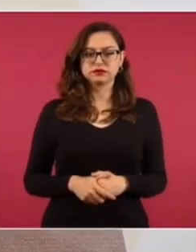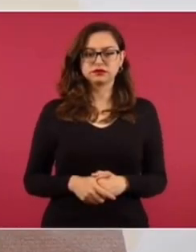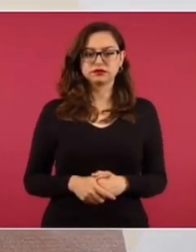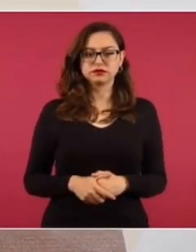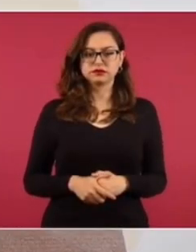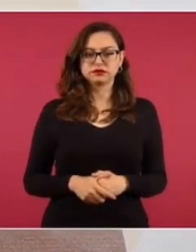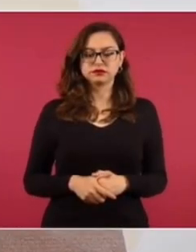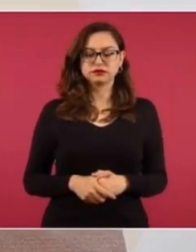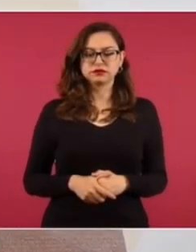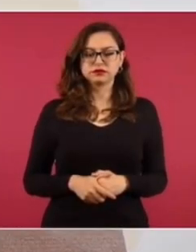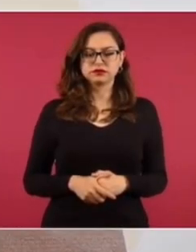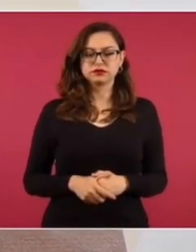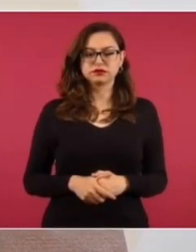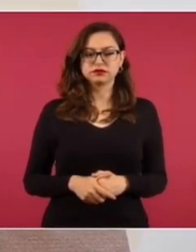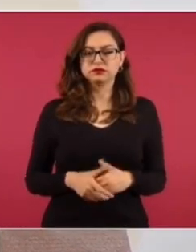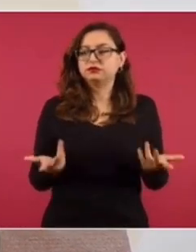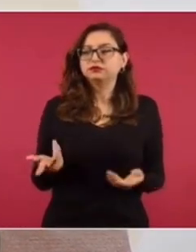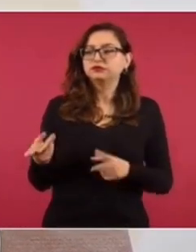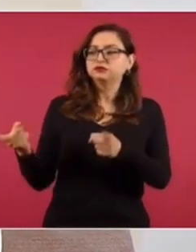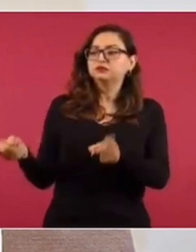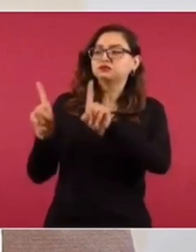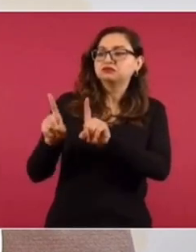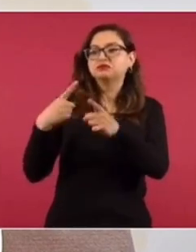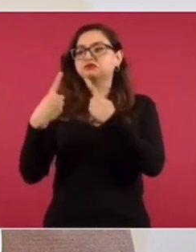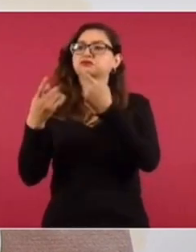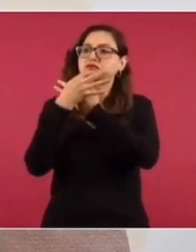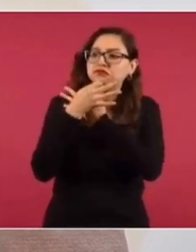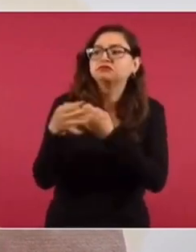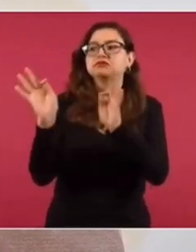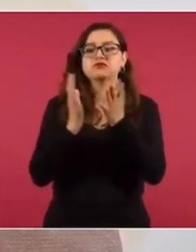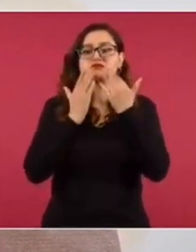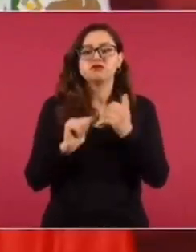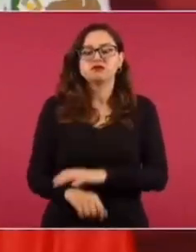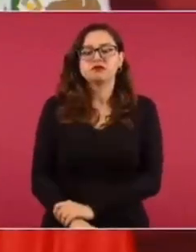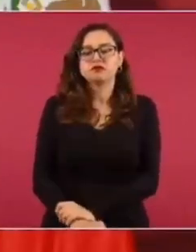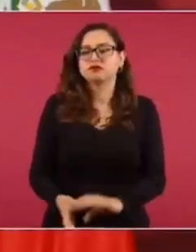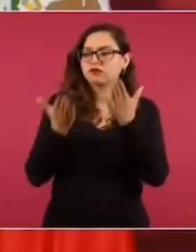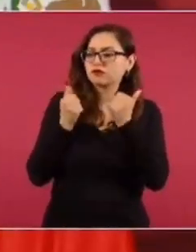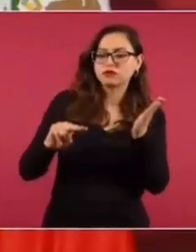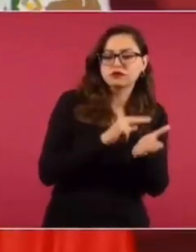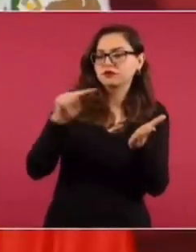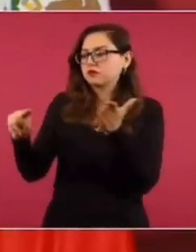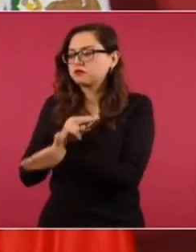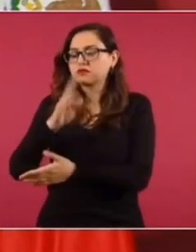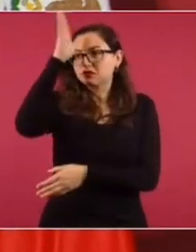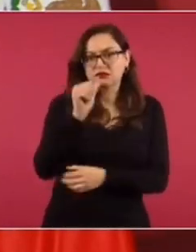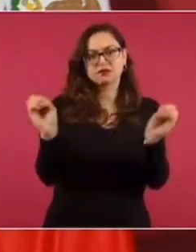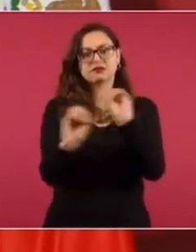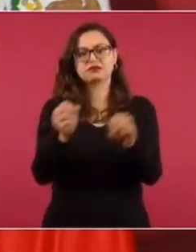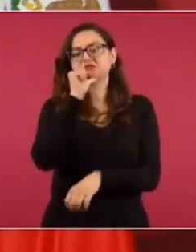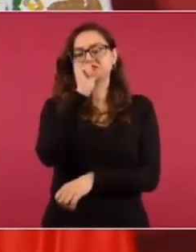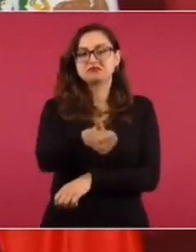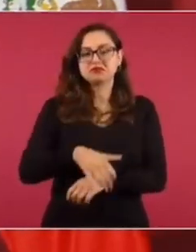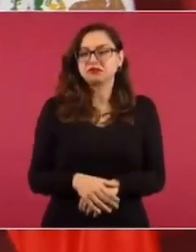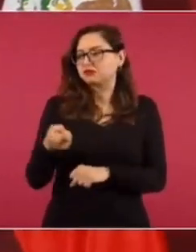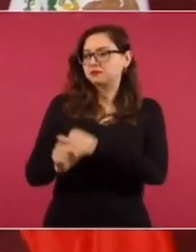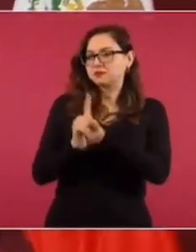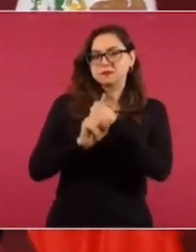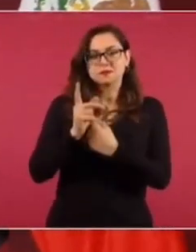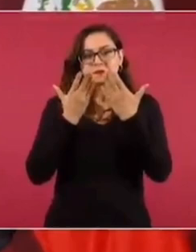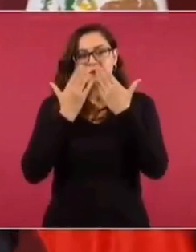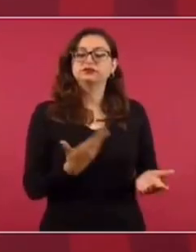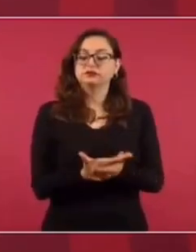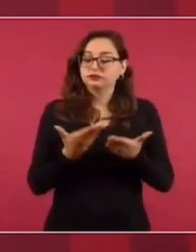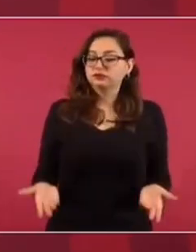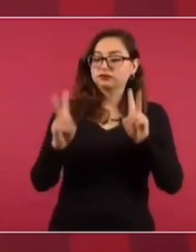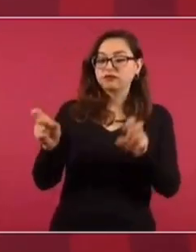eso no se suscribió, no está aceptado por las partes. Entonces, no es un